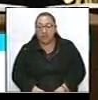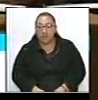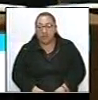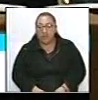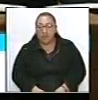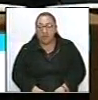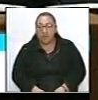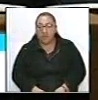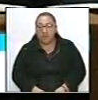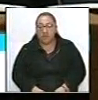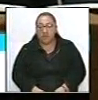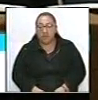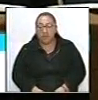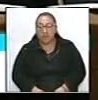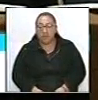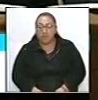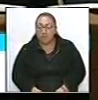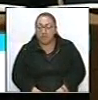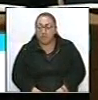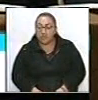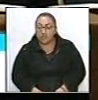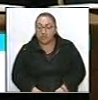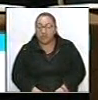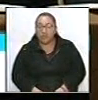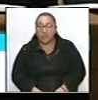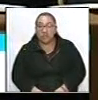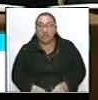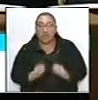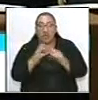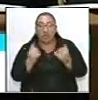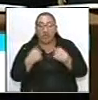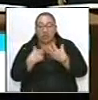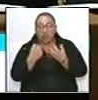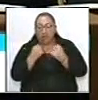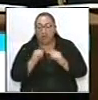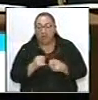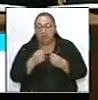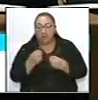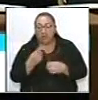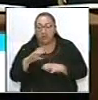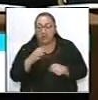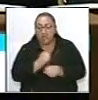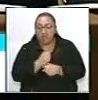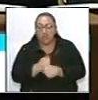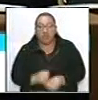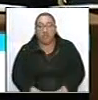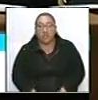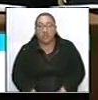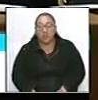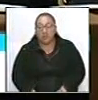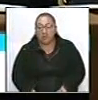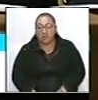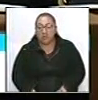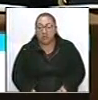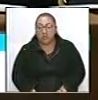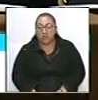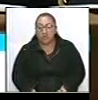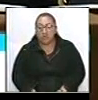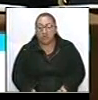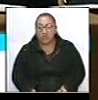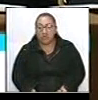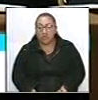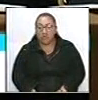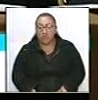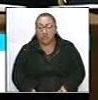el día de hoy, ¿no?, de informar cómo se viene realizando el trabajo